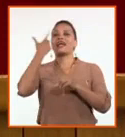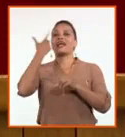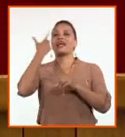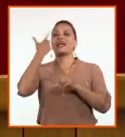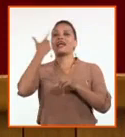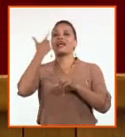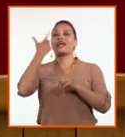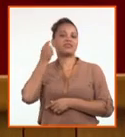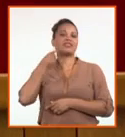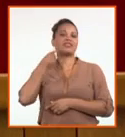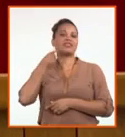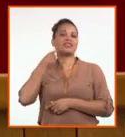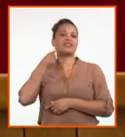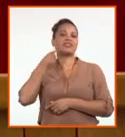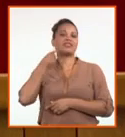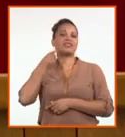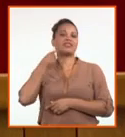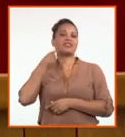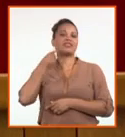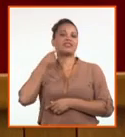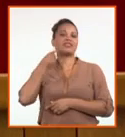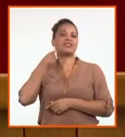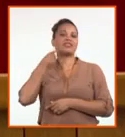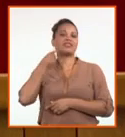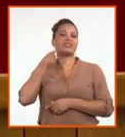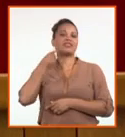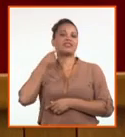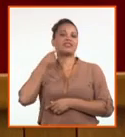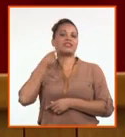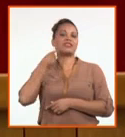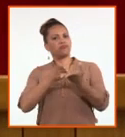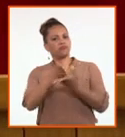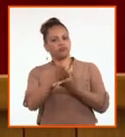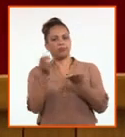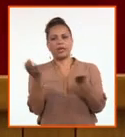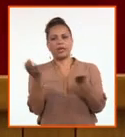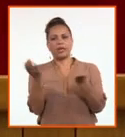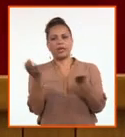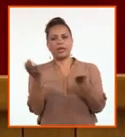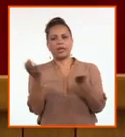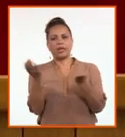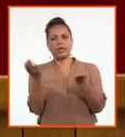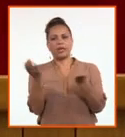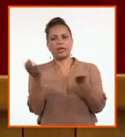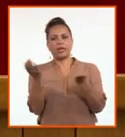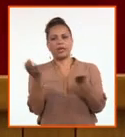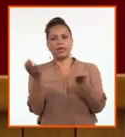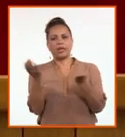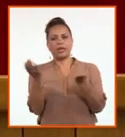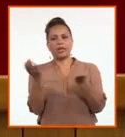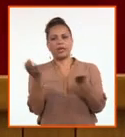muchachos de la FEU que han hecho sus carreras y a la par han